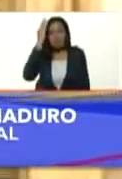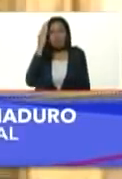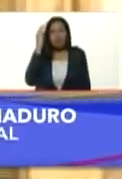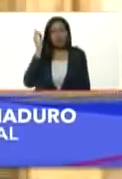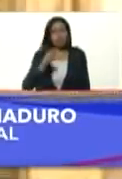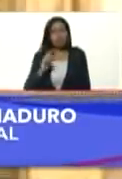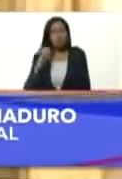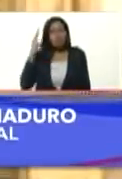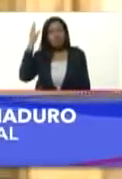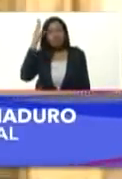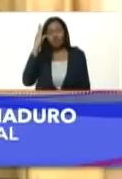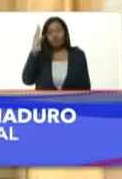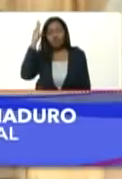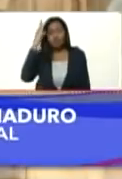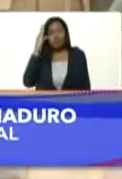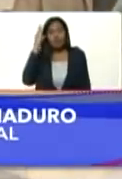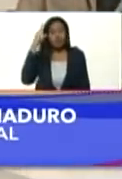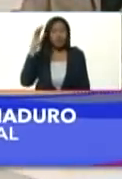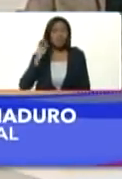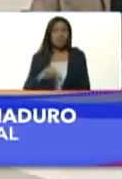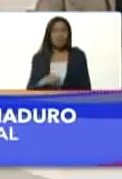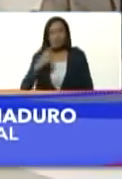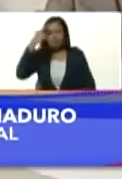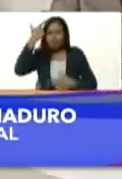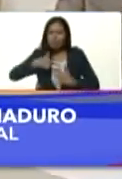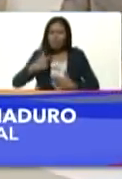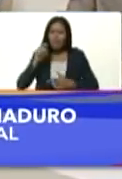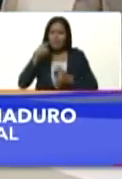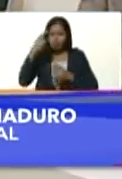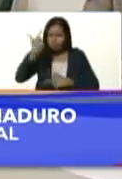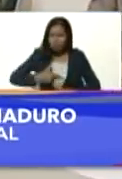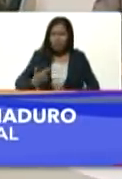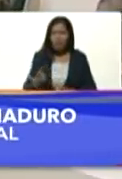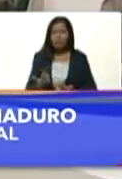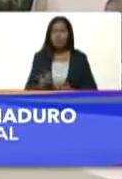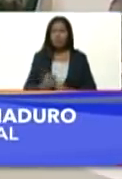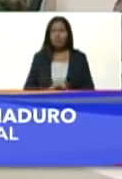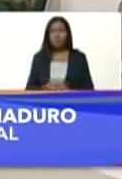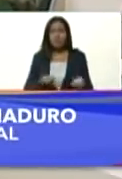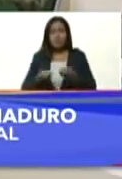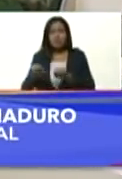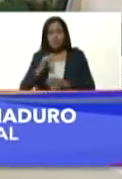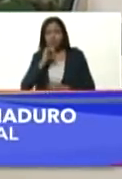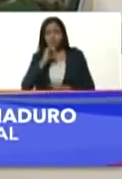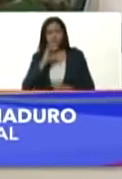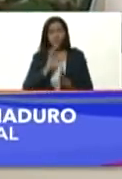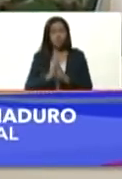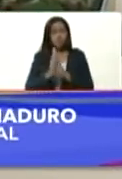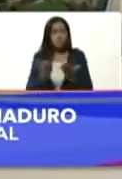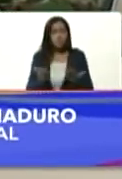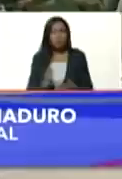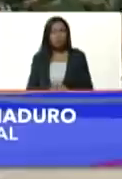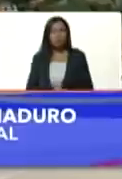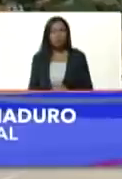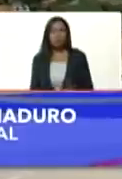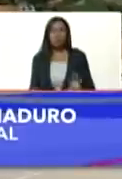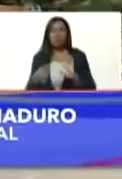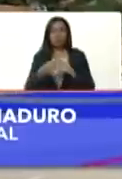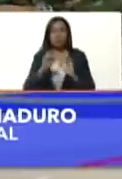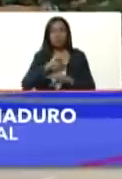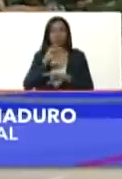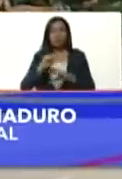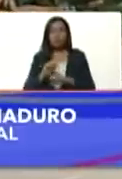conciencia, conciencia. Seriedad, seriedad en manejo de la información y unión